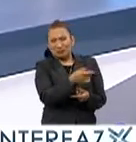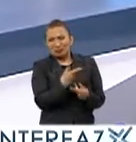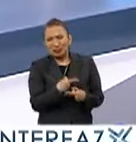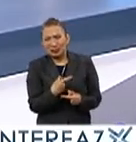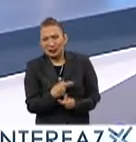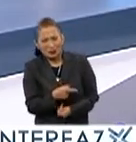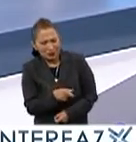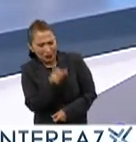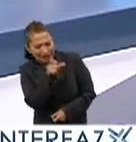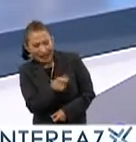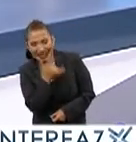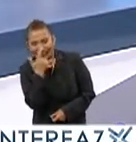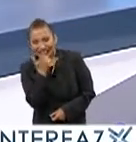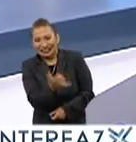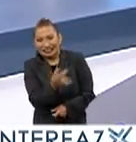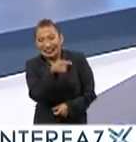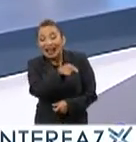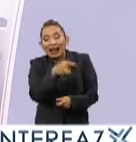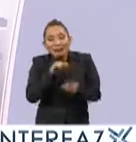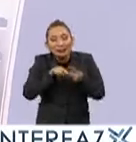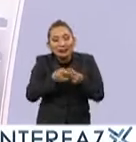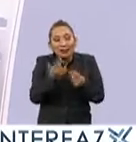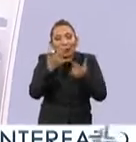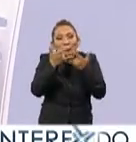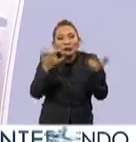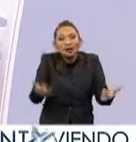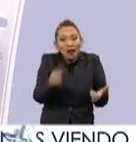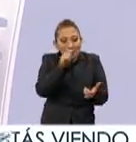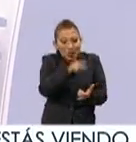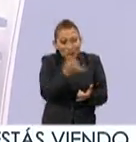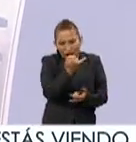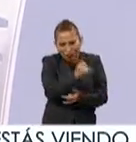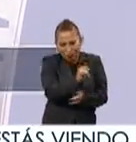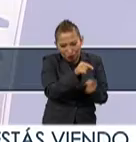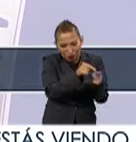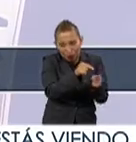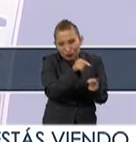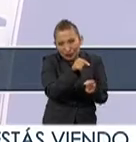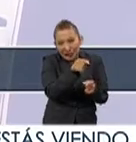ridículos, desternillantes, y él empezaba a construir a partir del absurdo